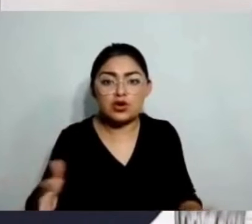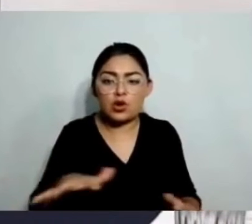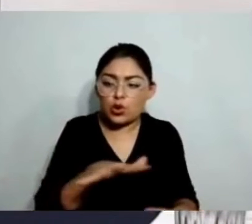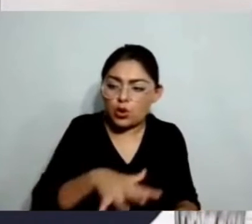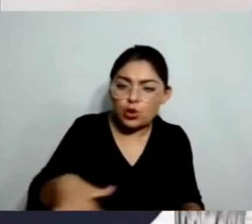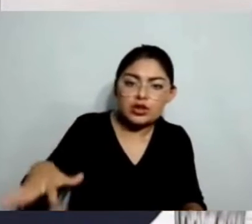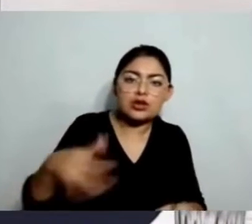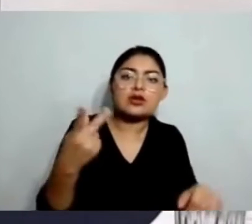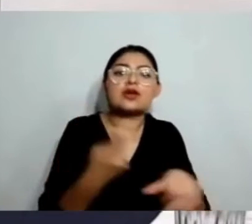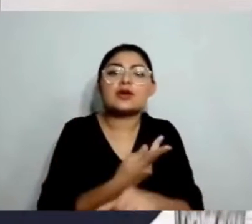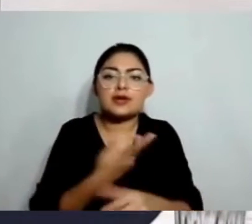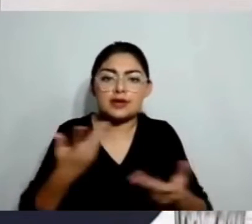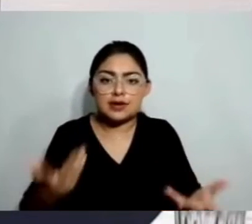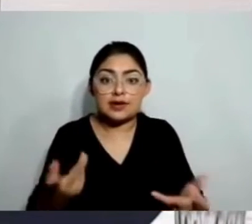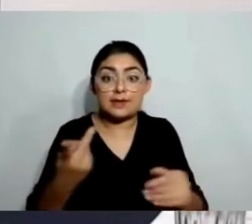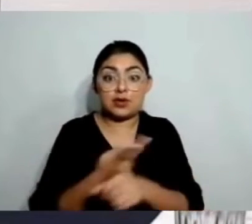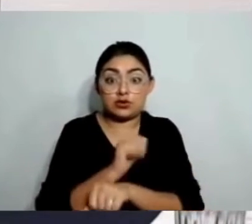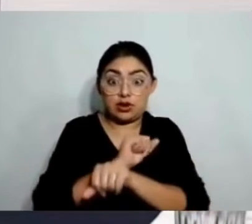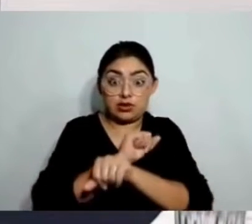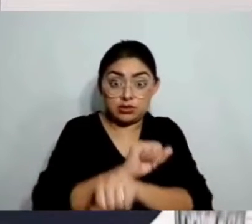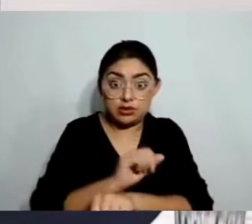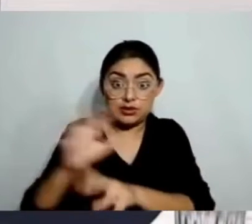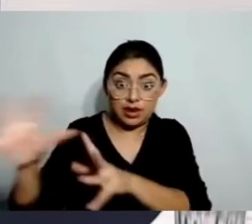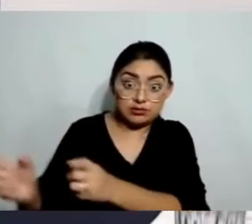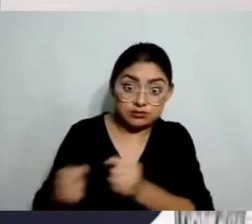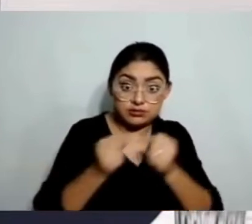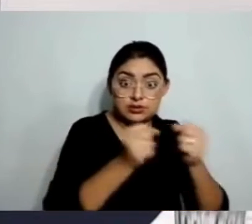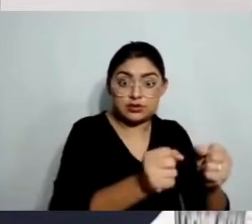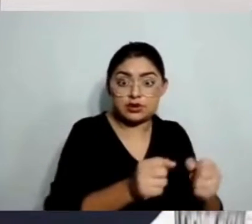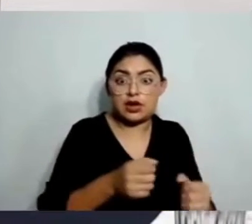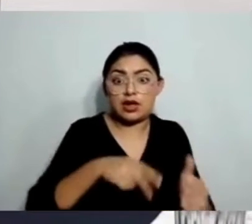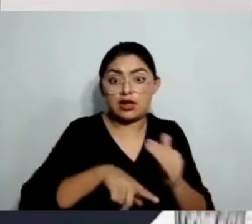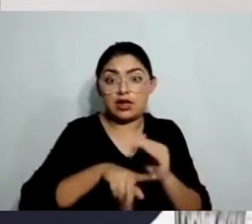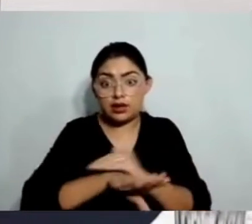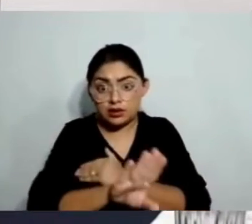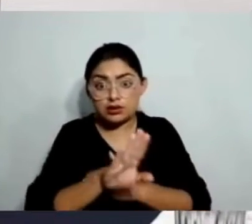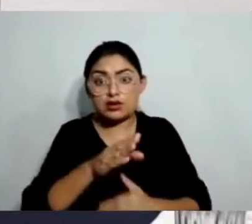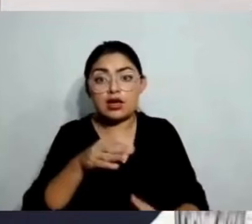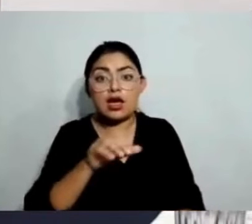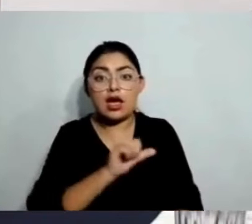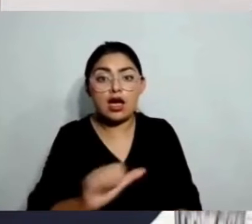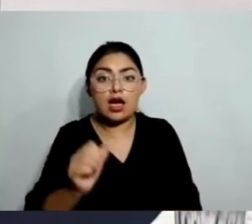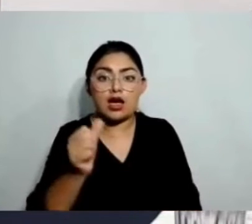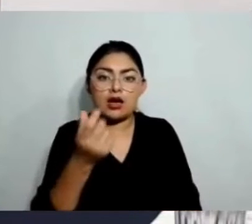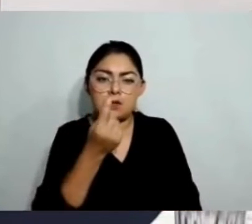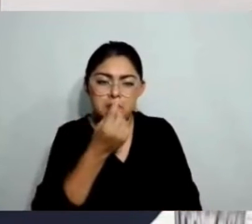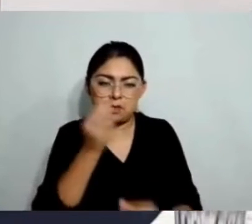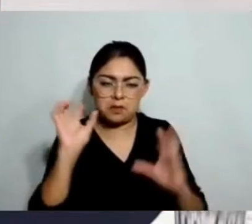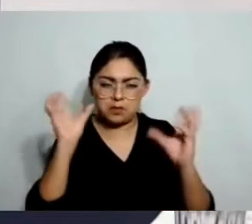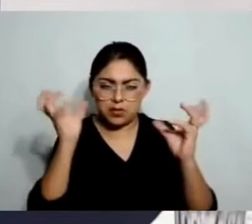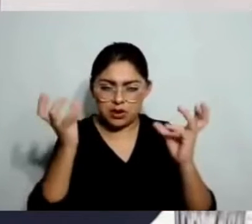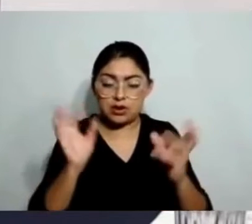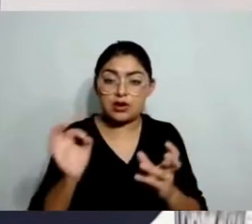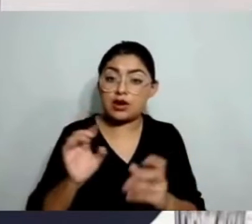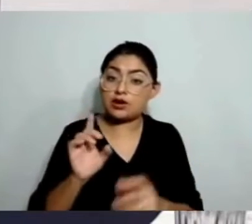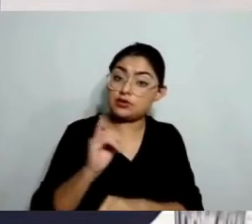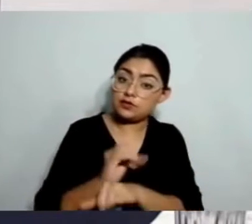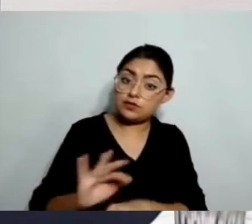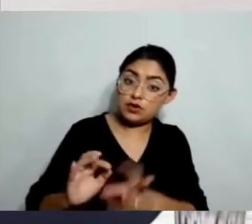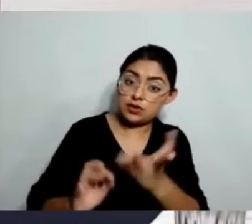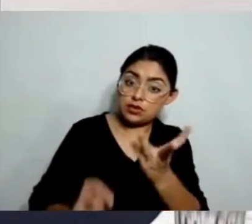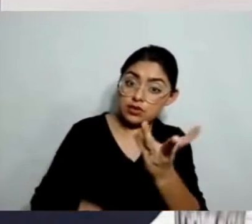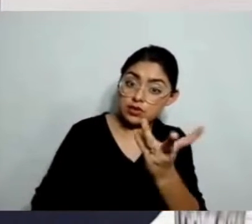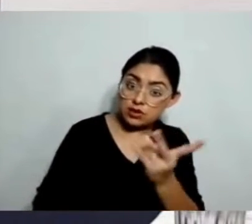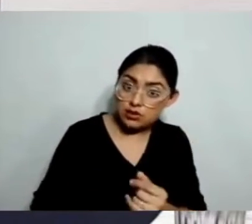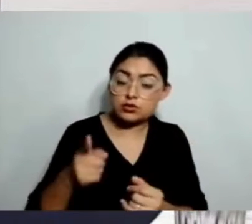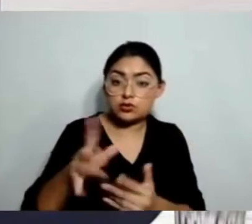te esposaron que ya te subieron una patrulla que ya te pidieron muchos datos ya te llevaron a una celda ya